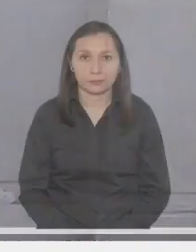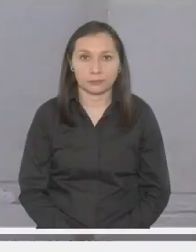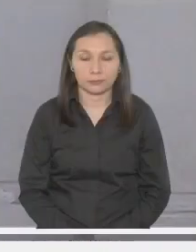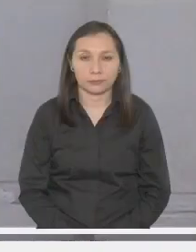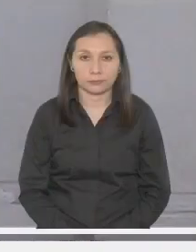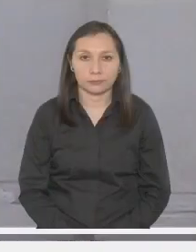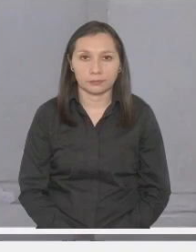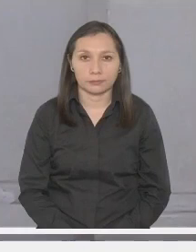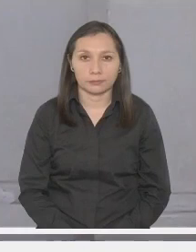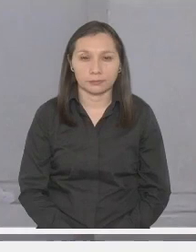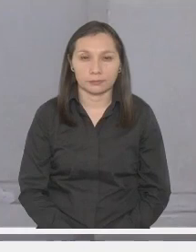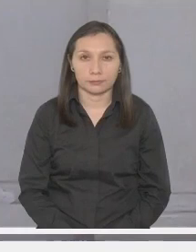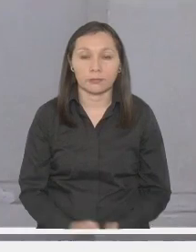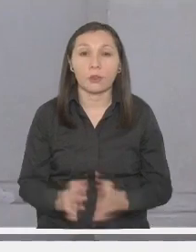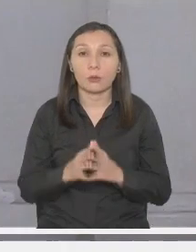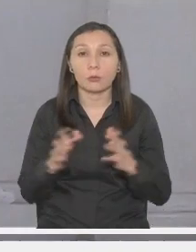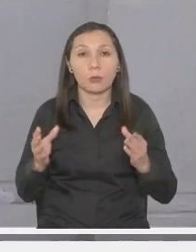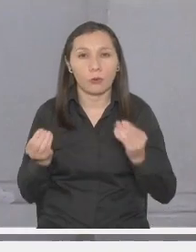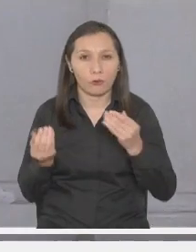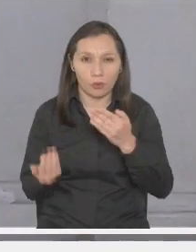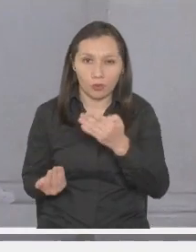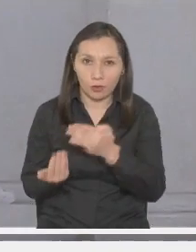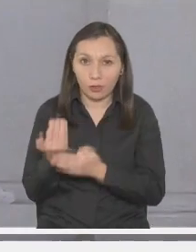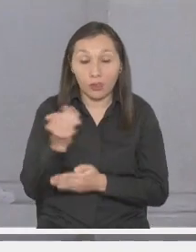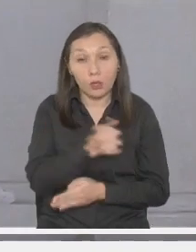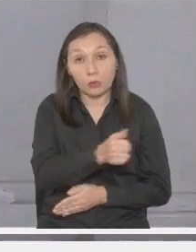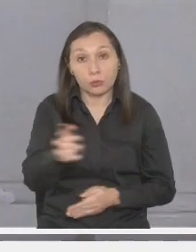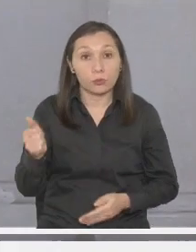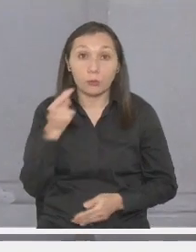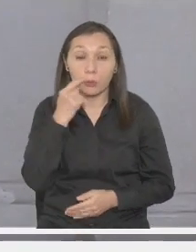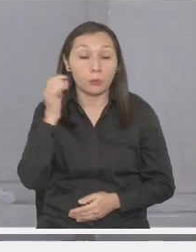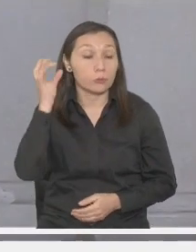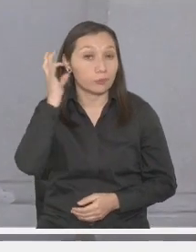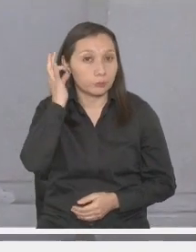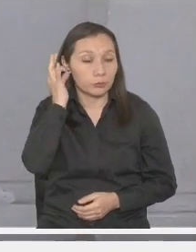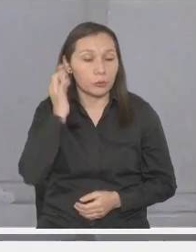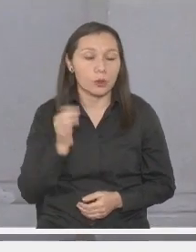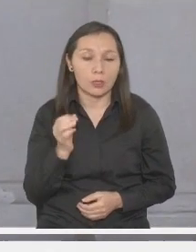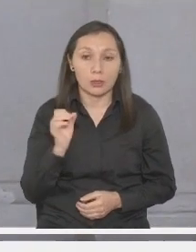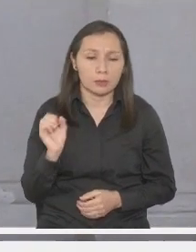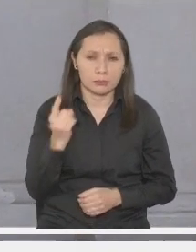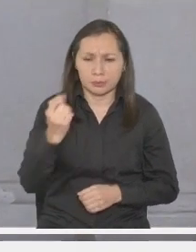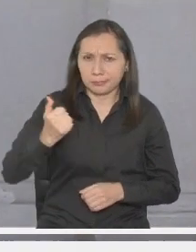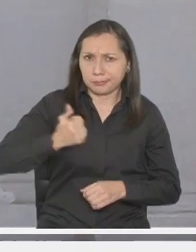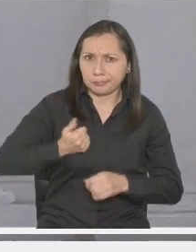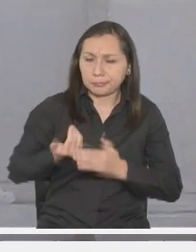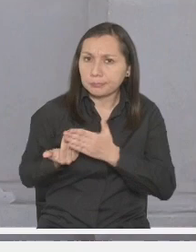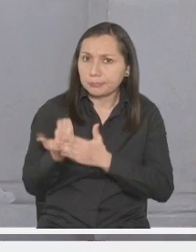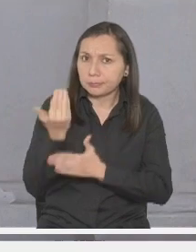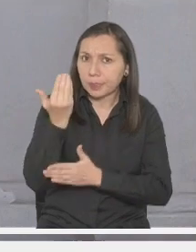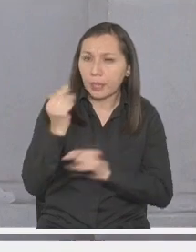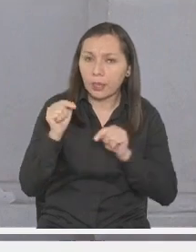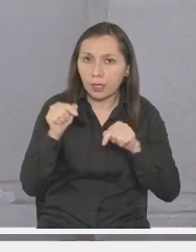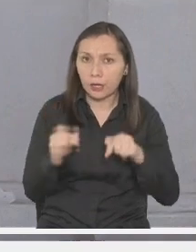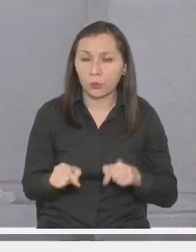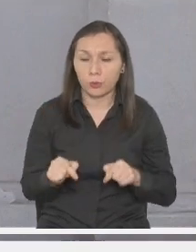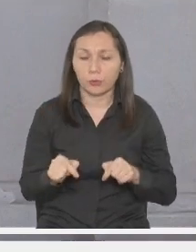¿Estamos? ¿Sí? Muy buenos días a todas y a todos. A primera hora de la